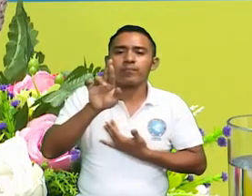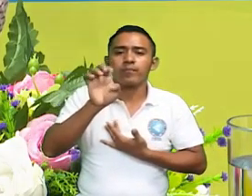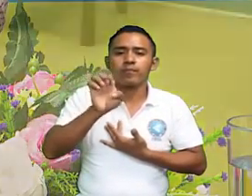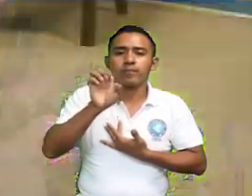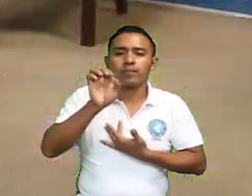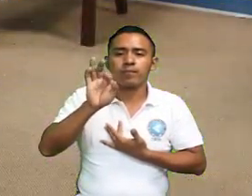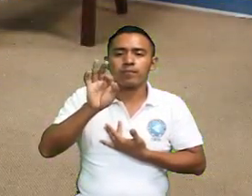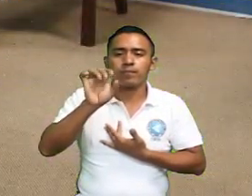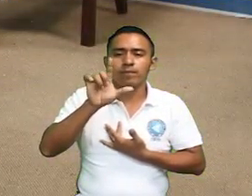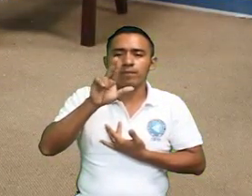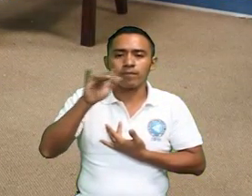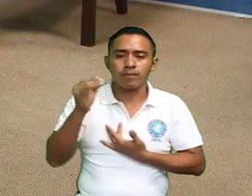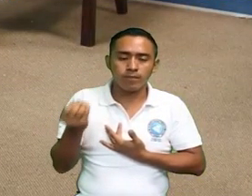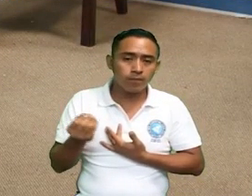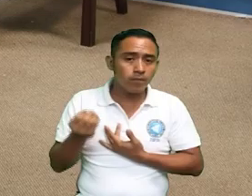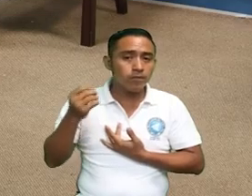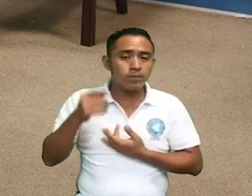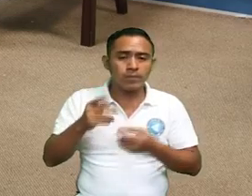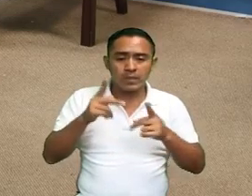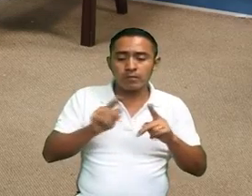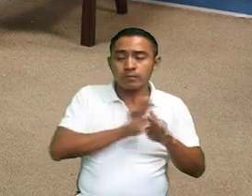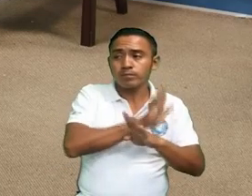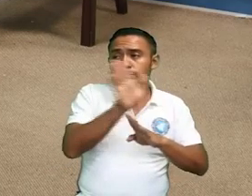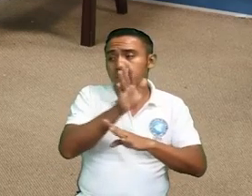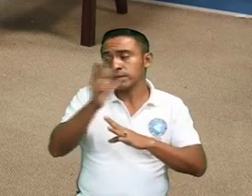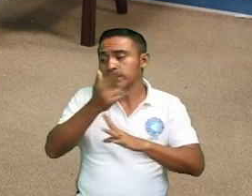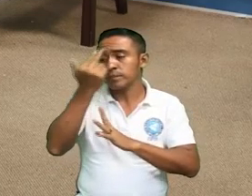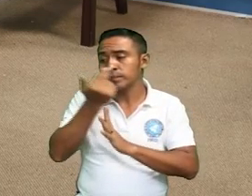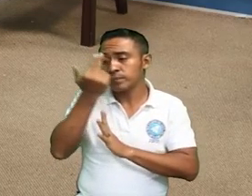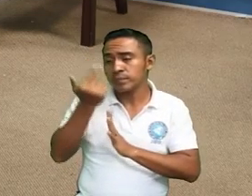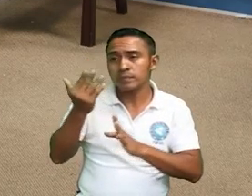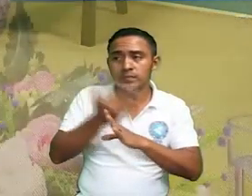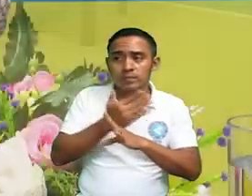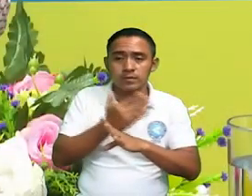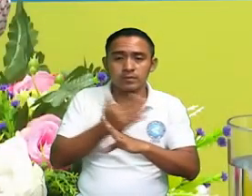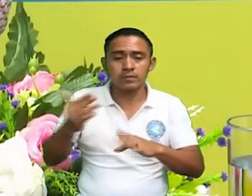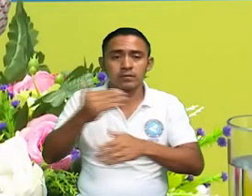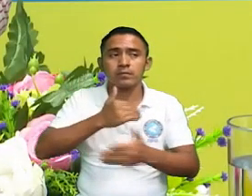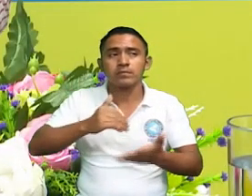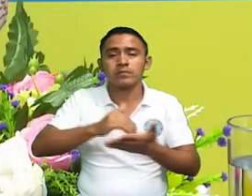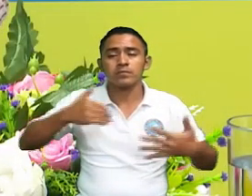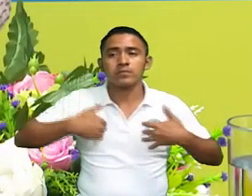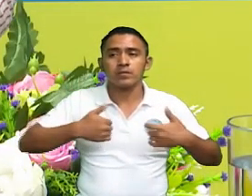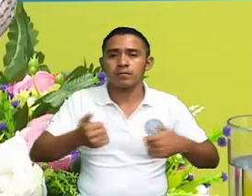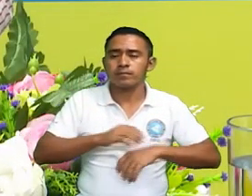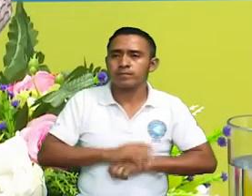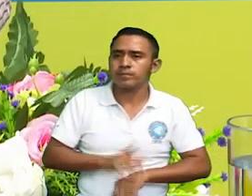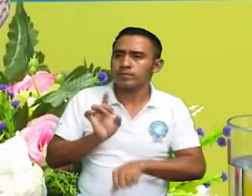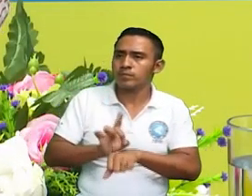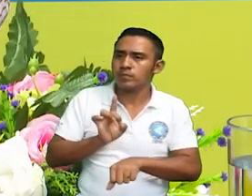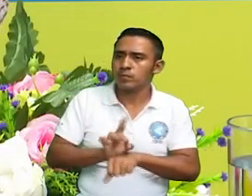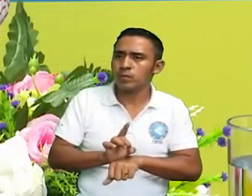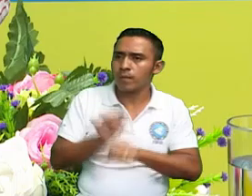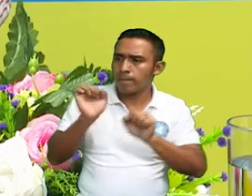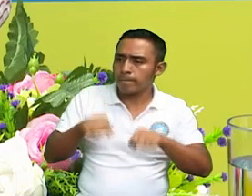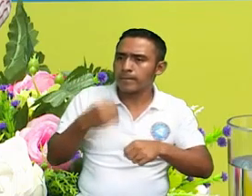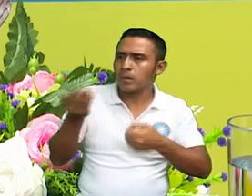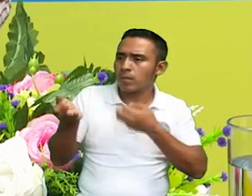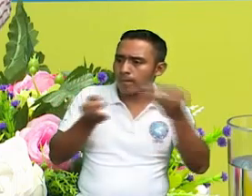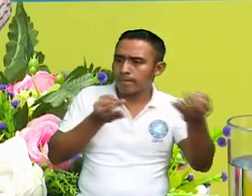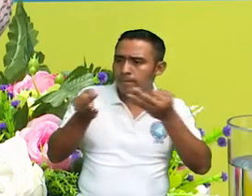que por la que llegan muchos nicaragüenses a las unidades de salud del país. Doctora, tal vez nos